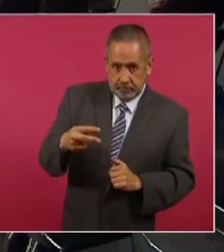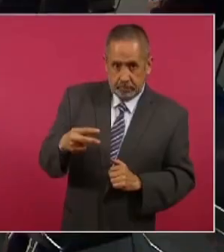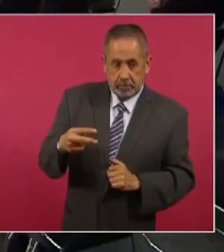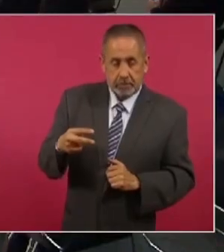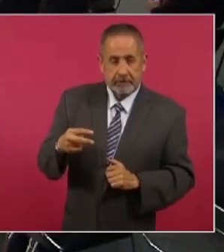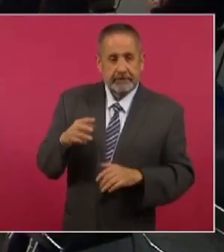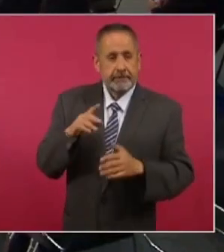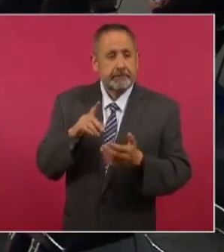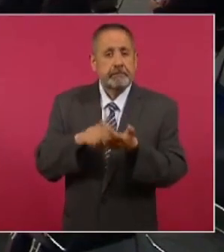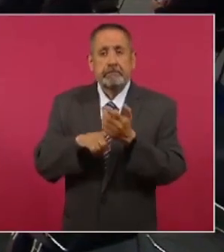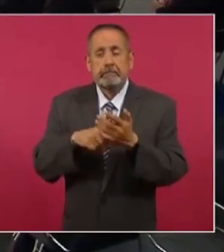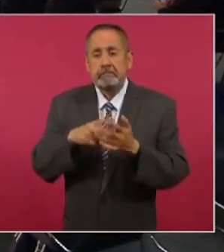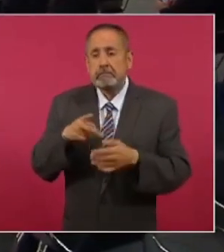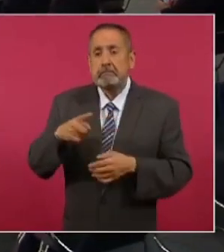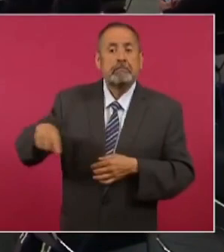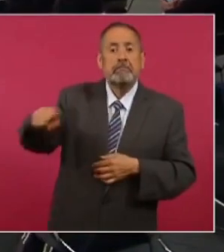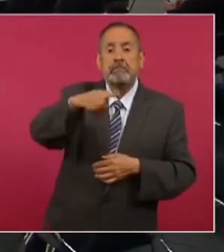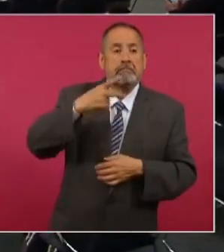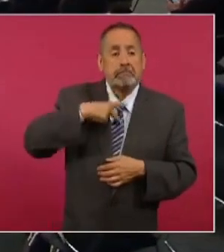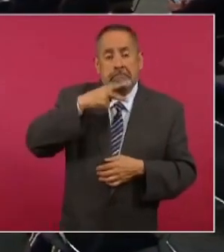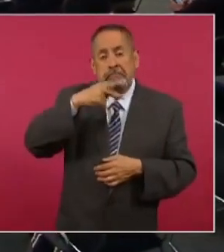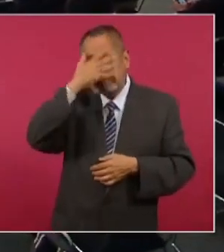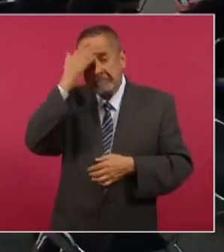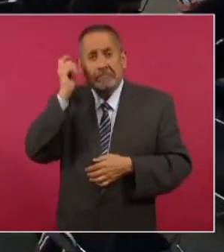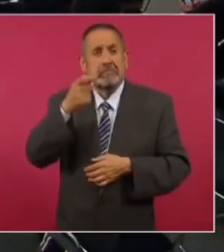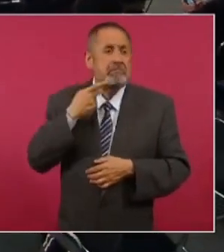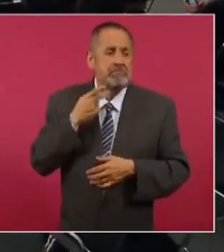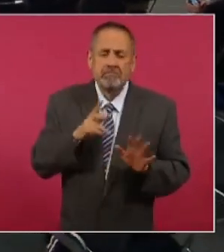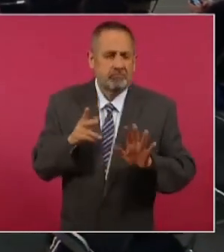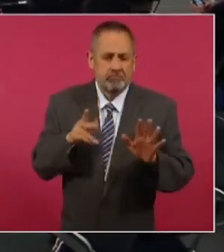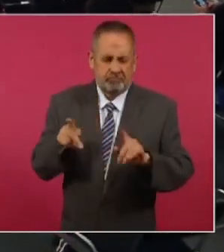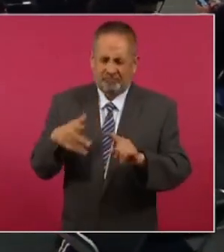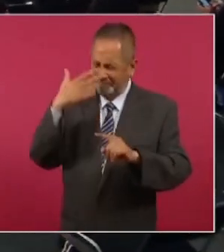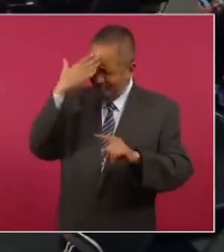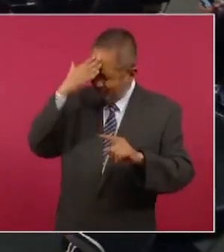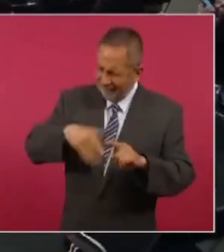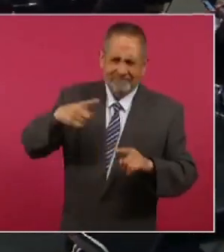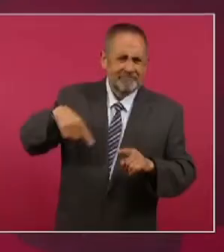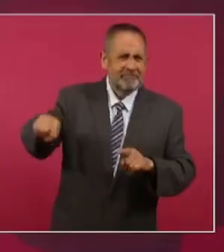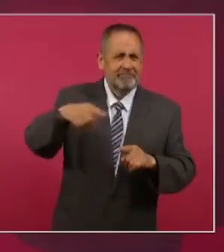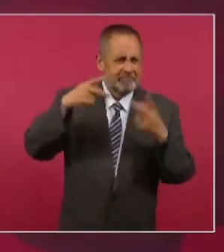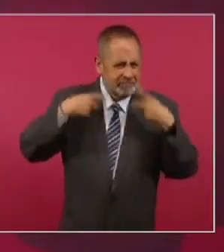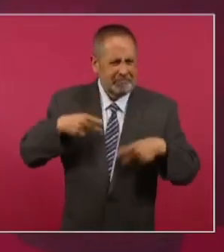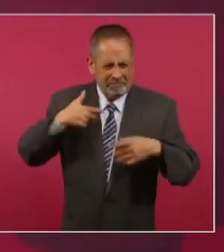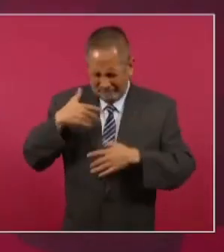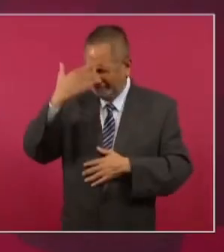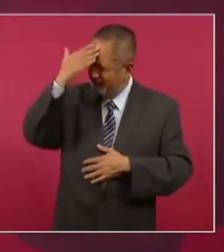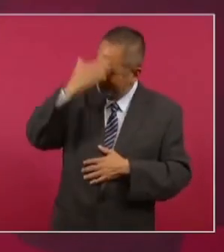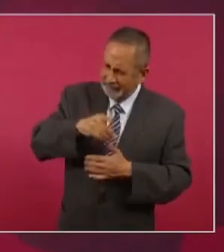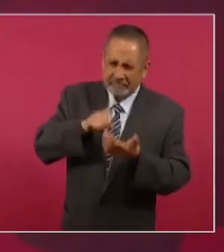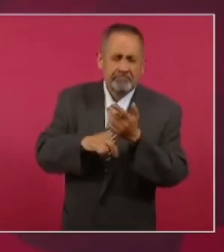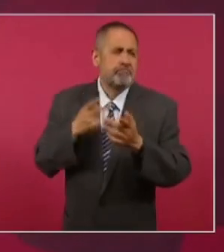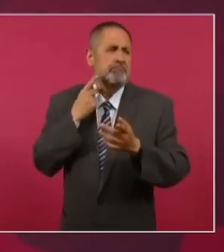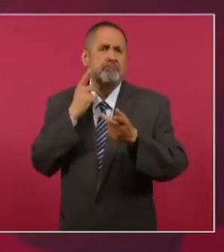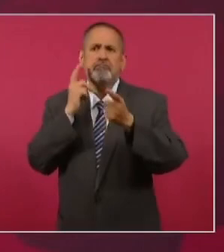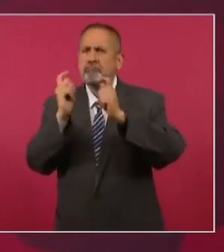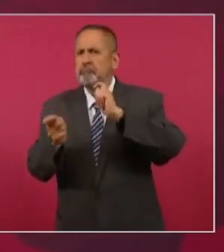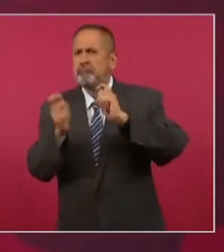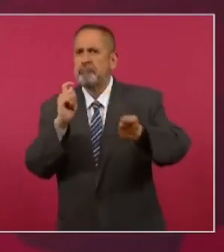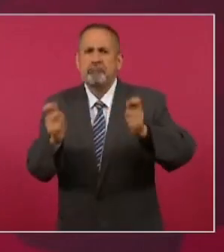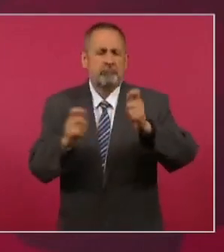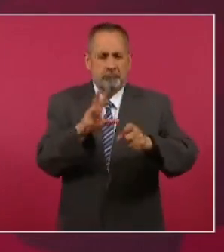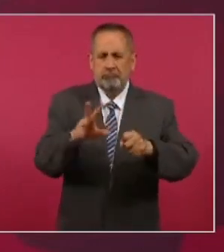menos analfabetismo político fíjese no es que